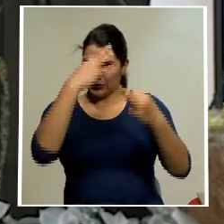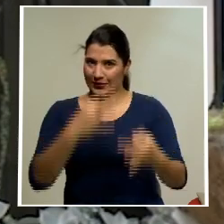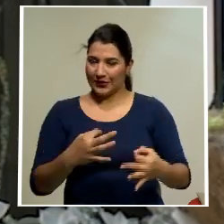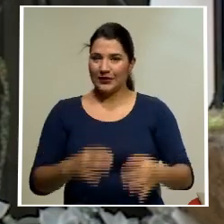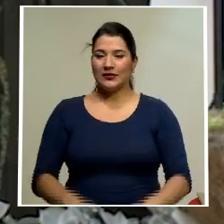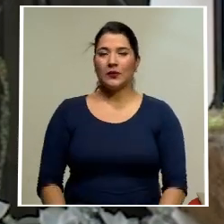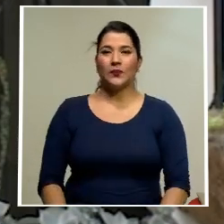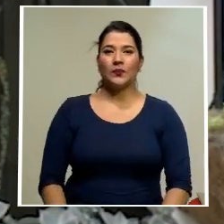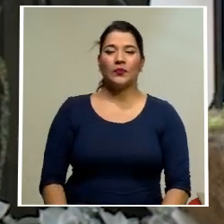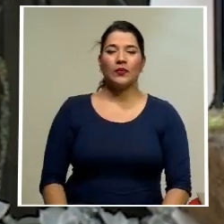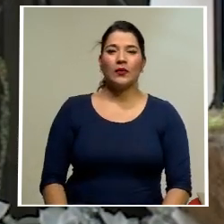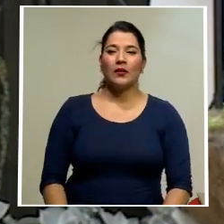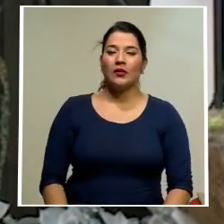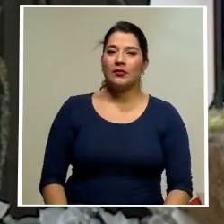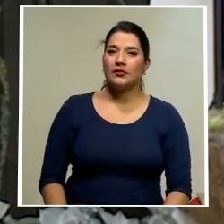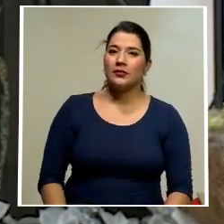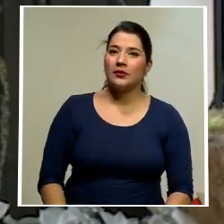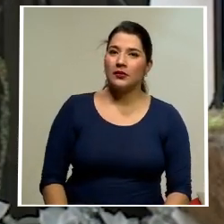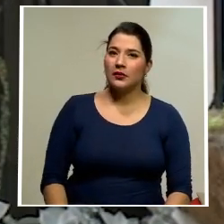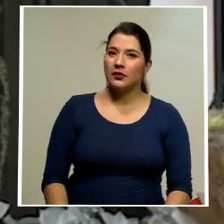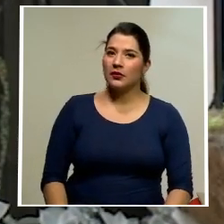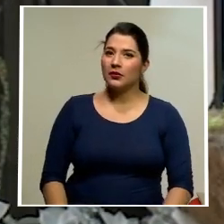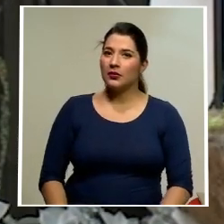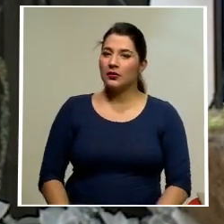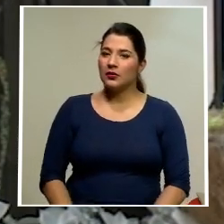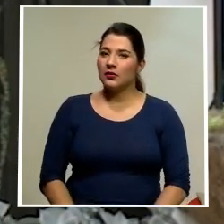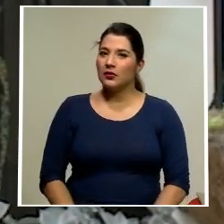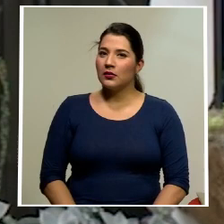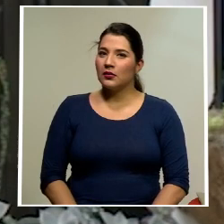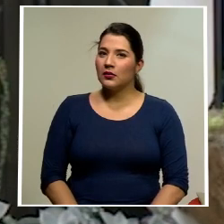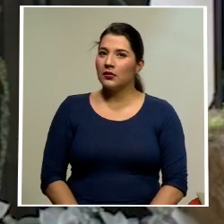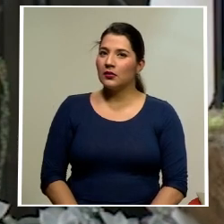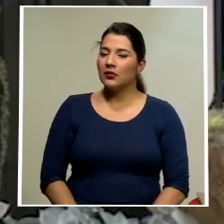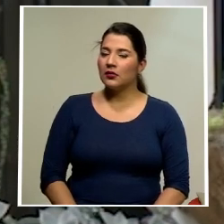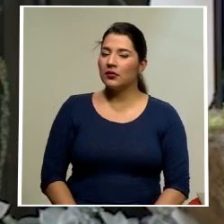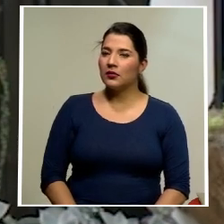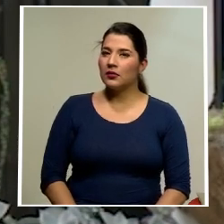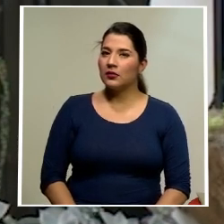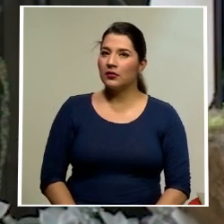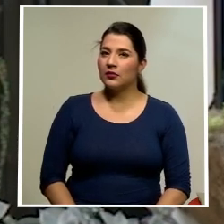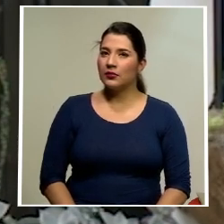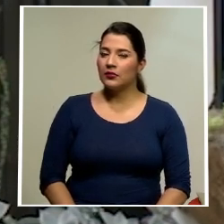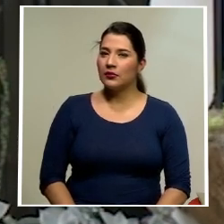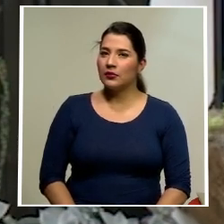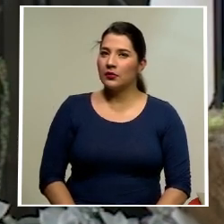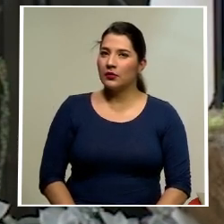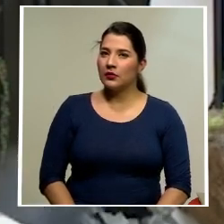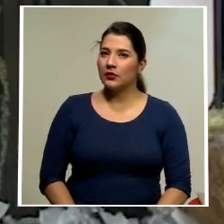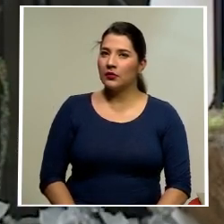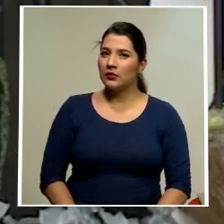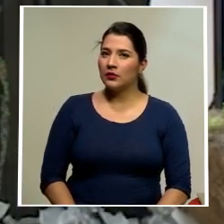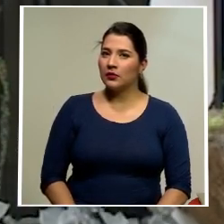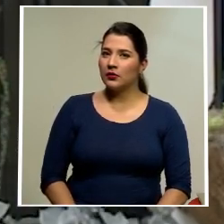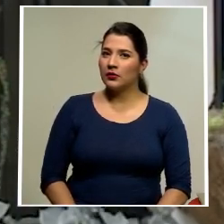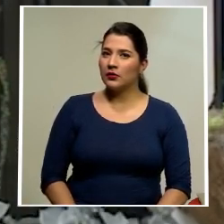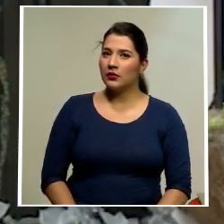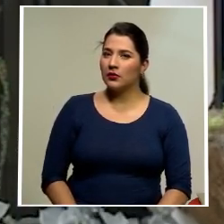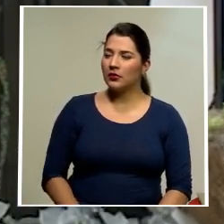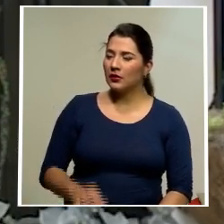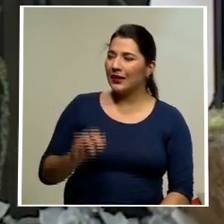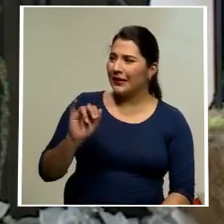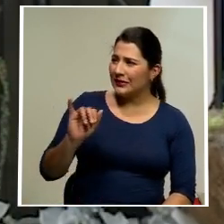¿Ponerte a tipificaciones penosas en el extranjero o discriminatorias?